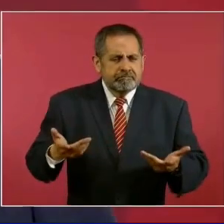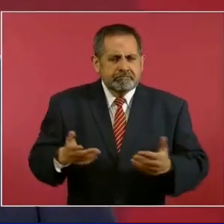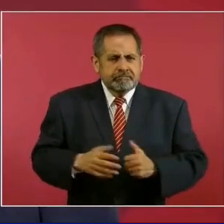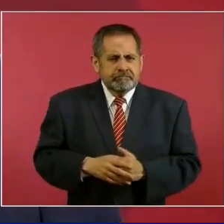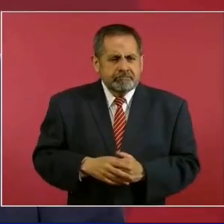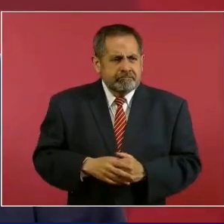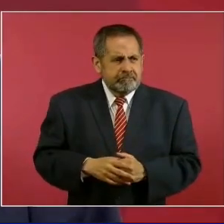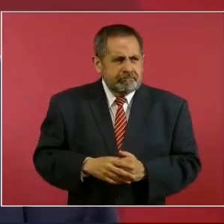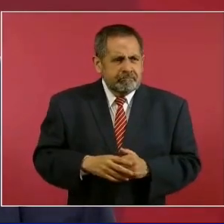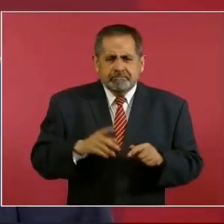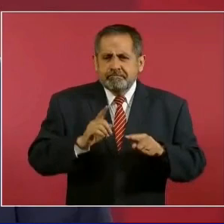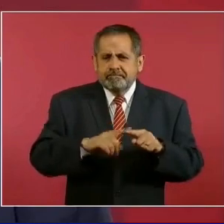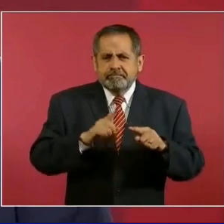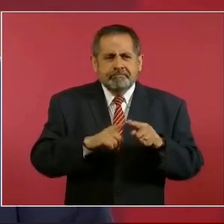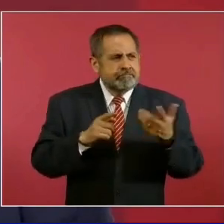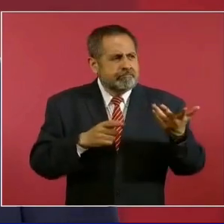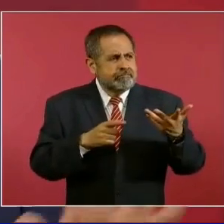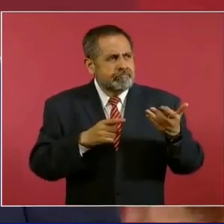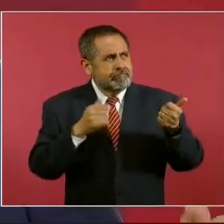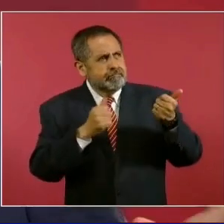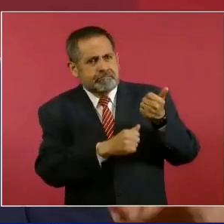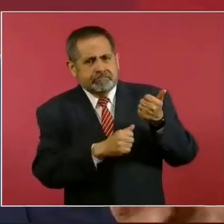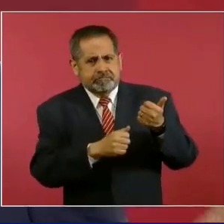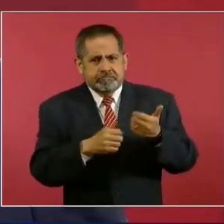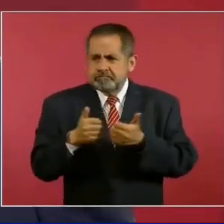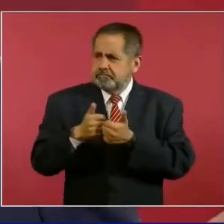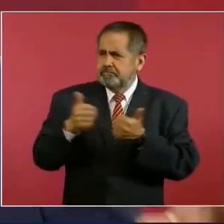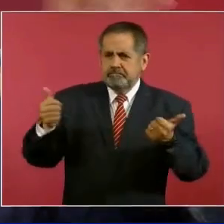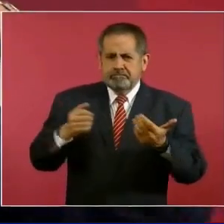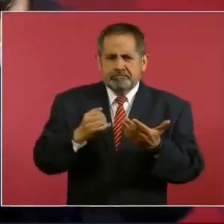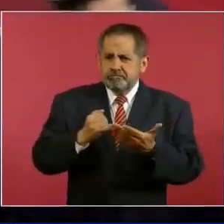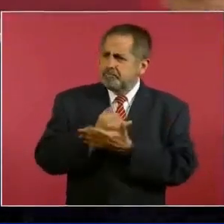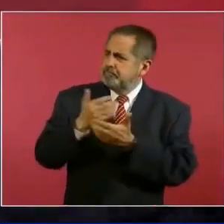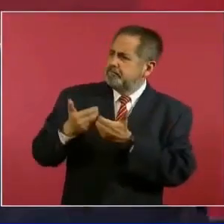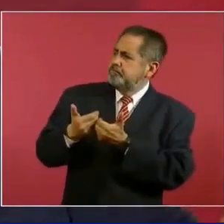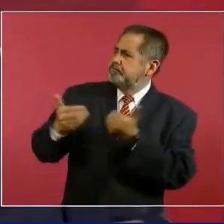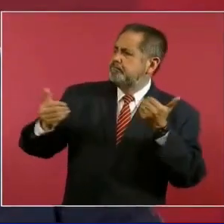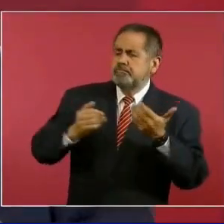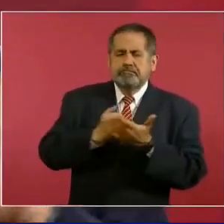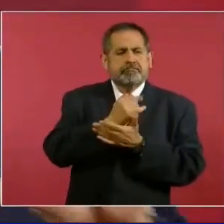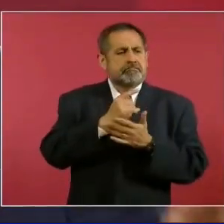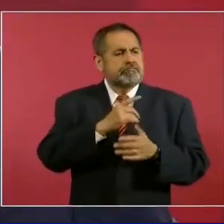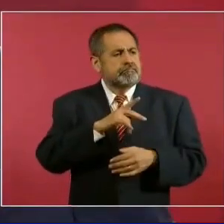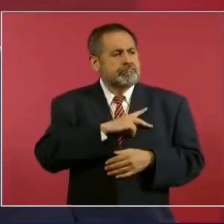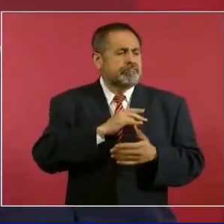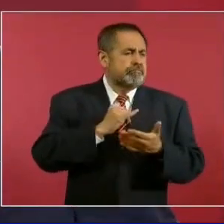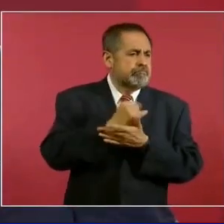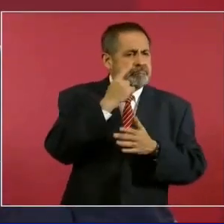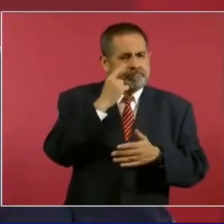¿De quién dependen? ¿Son autónomos, son independientes?